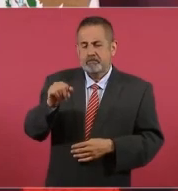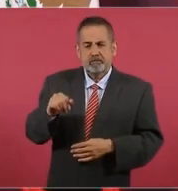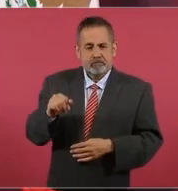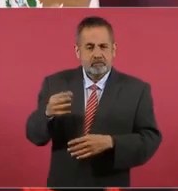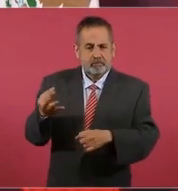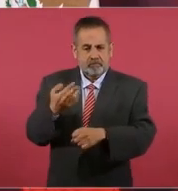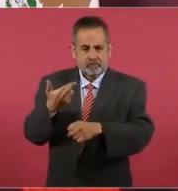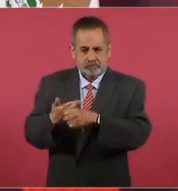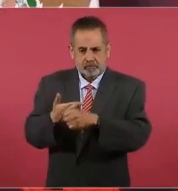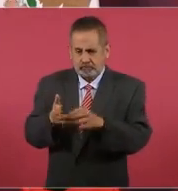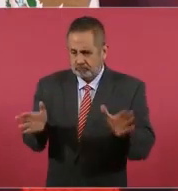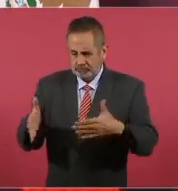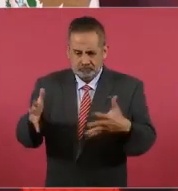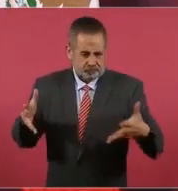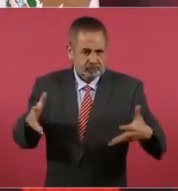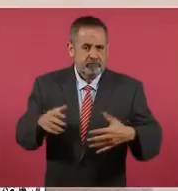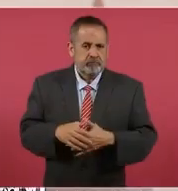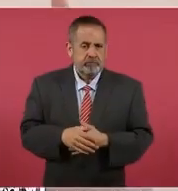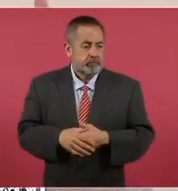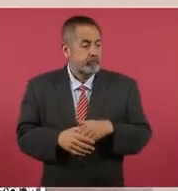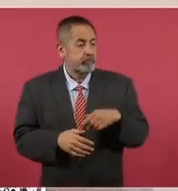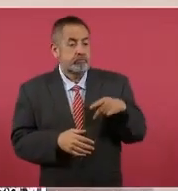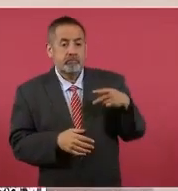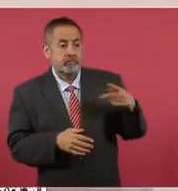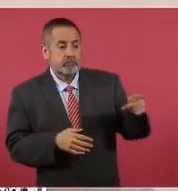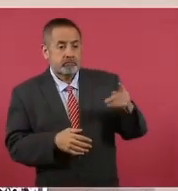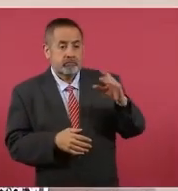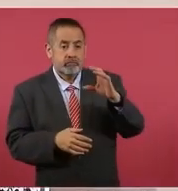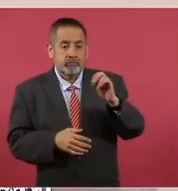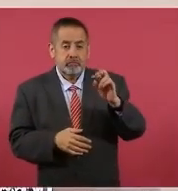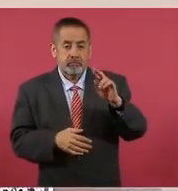lo manejaba Cortés y sus allegados,